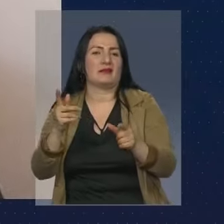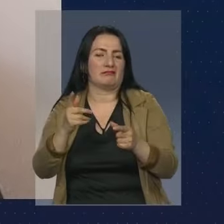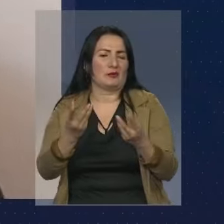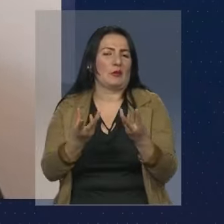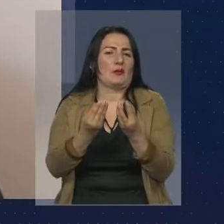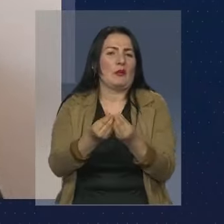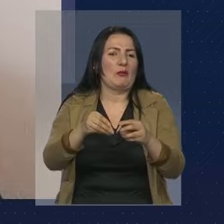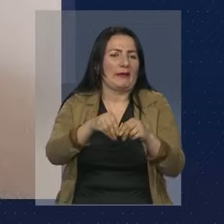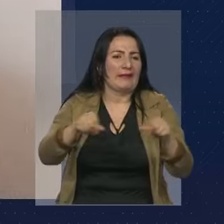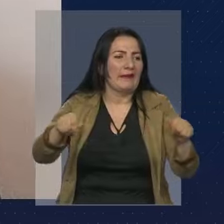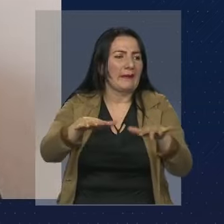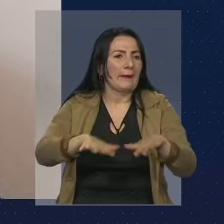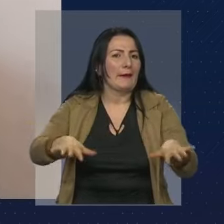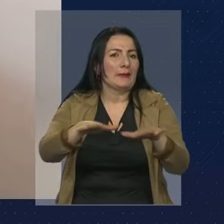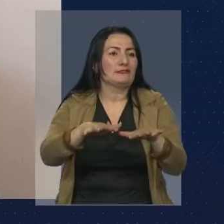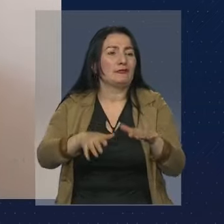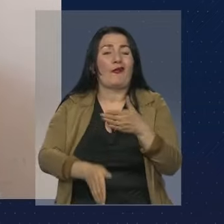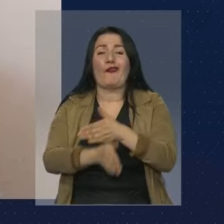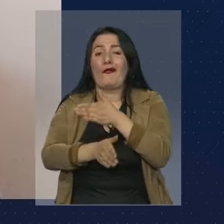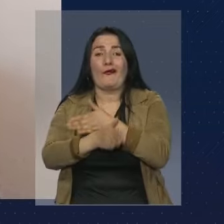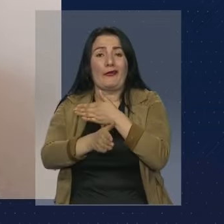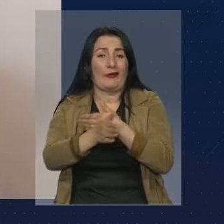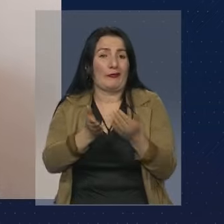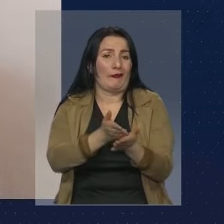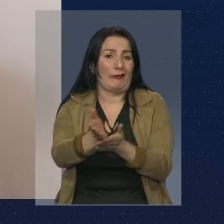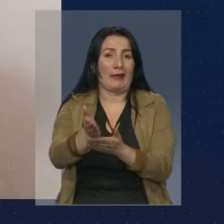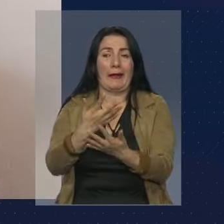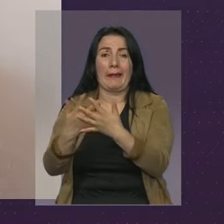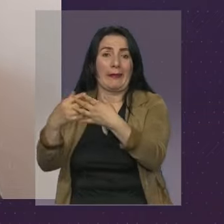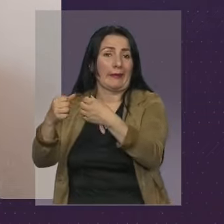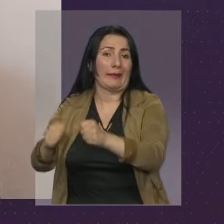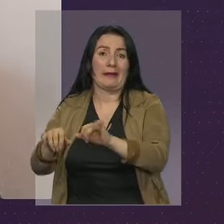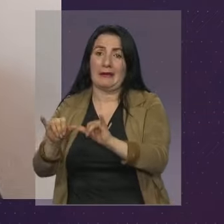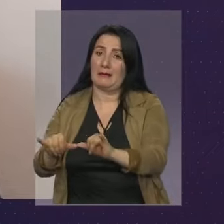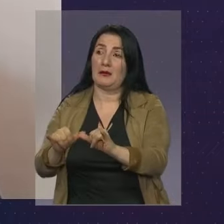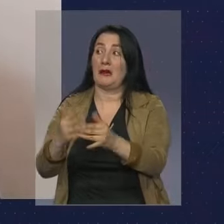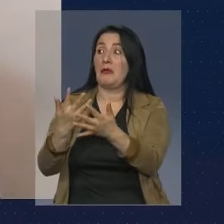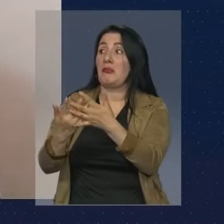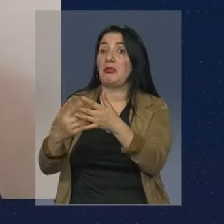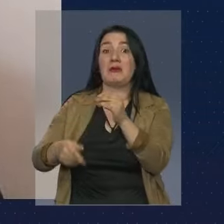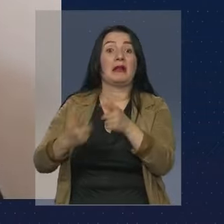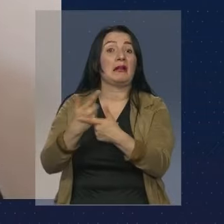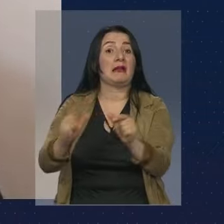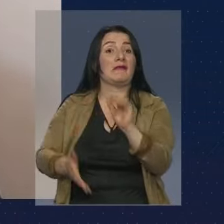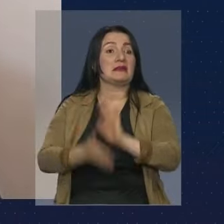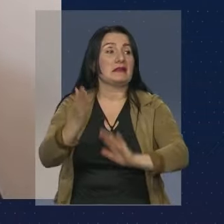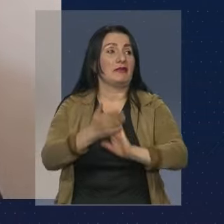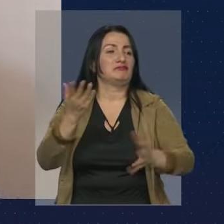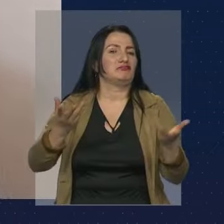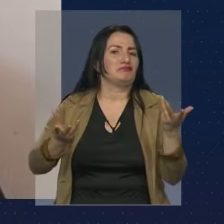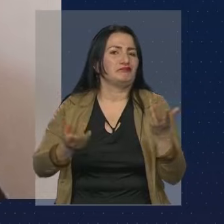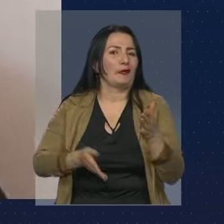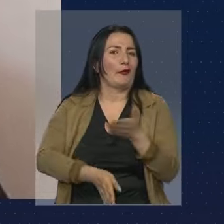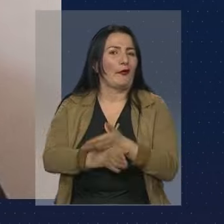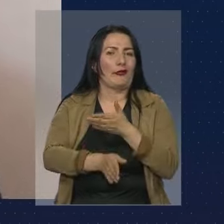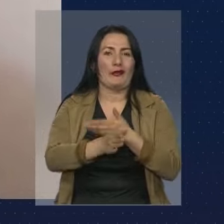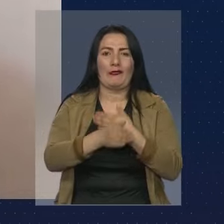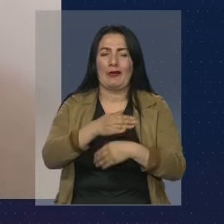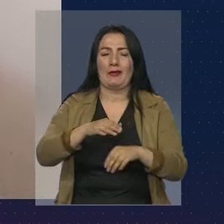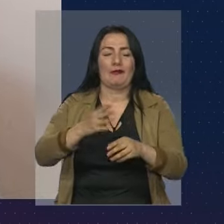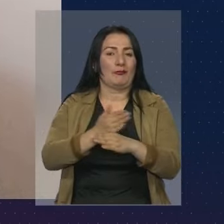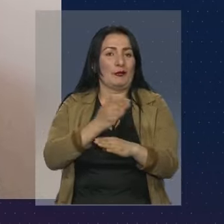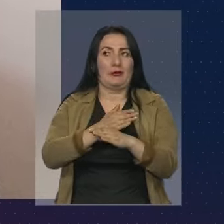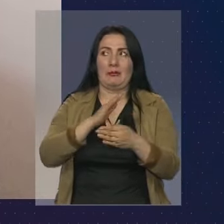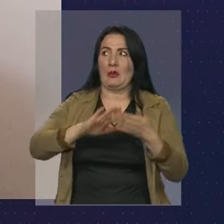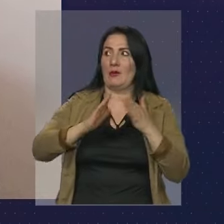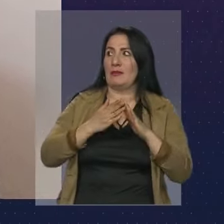de crimen que hay en la localidad pues van a seguir operando. Entonces es un problema bien complejo el que hay y que la comunidad queda en medio, digamos, de todo